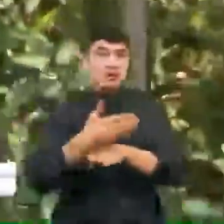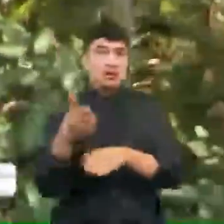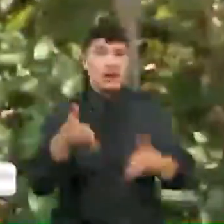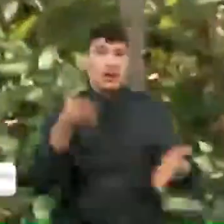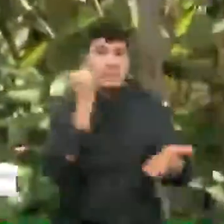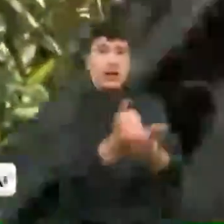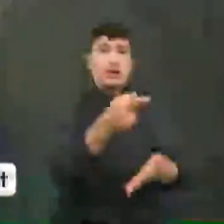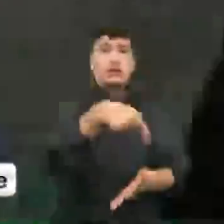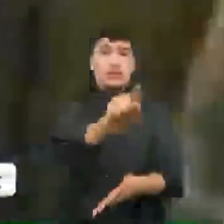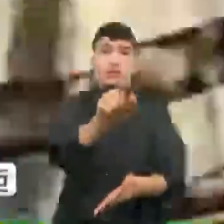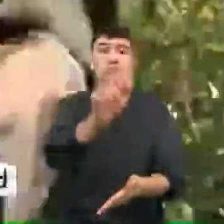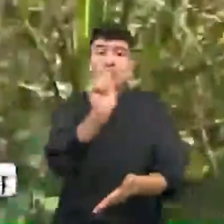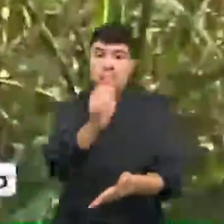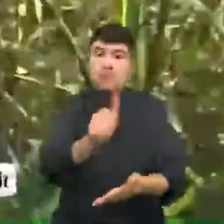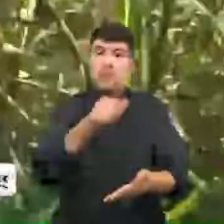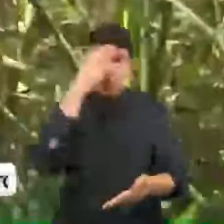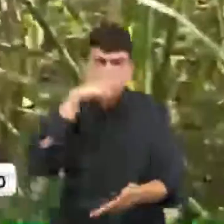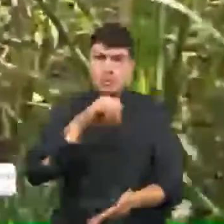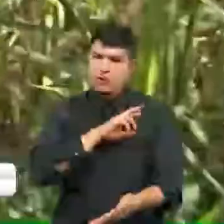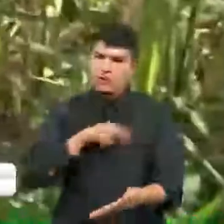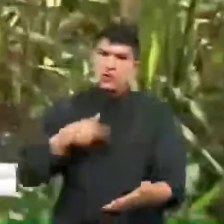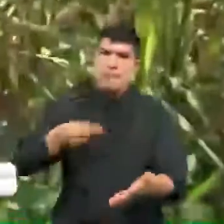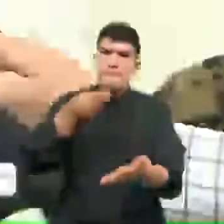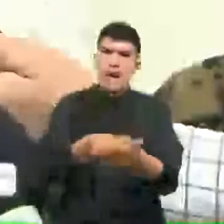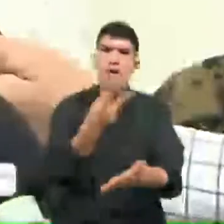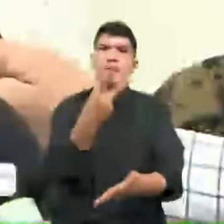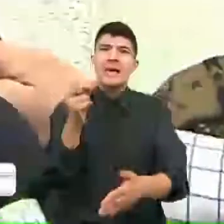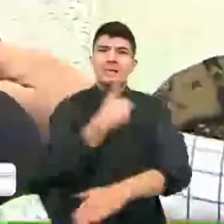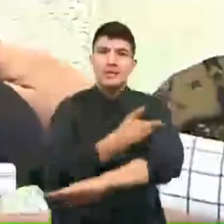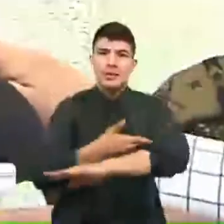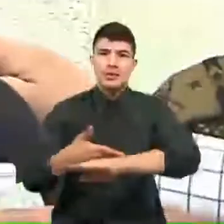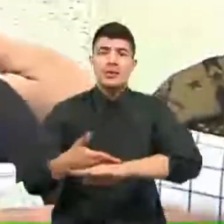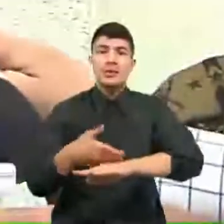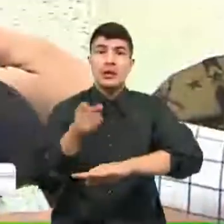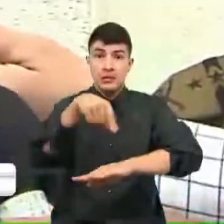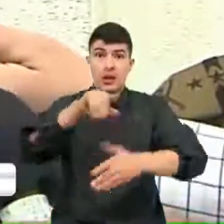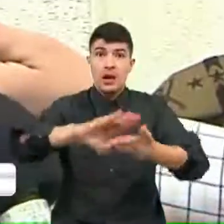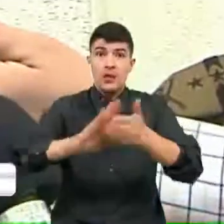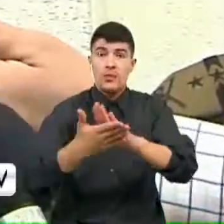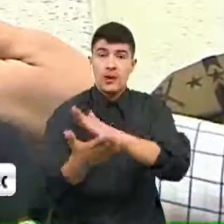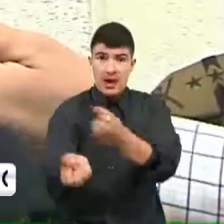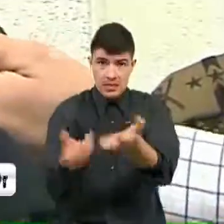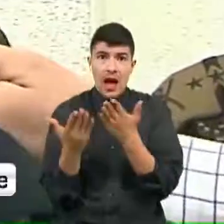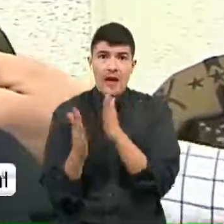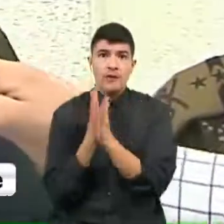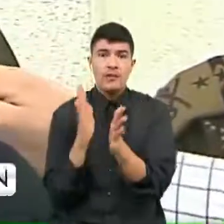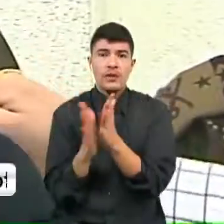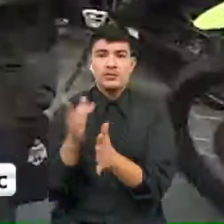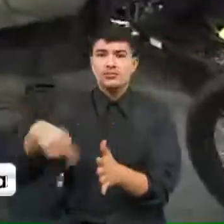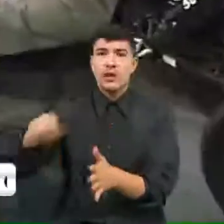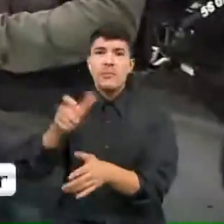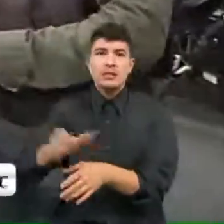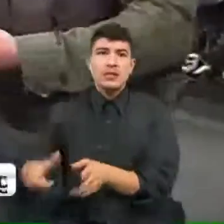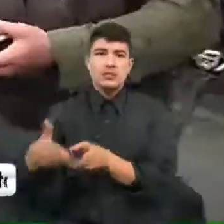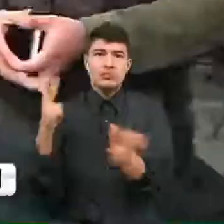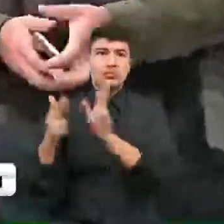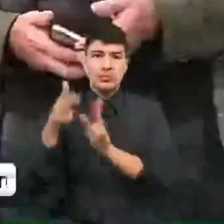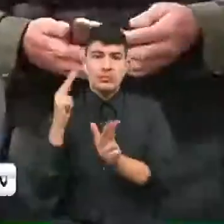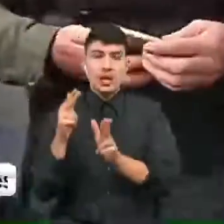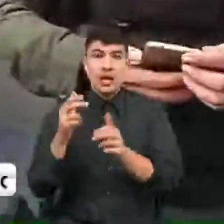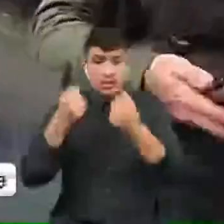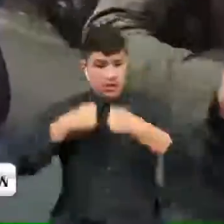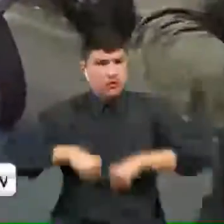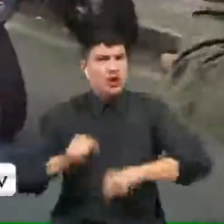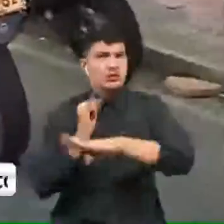oa sus hijos estamos creciendo 20 millones de pesos de recompensa porque nos da información sobre estos sicarios este esfuerzo institucional